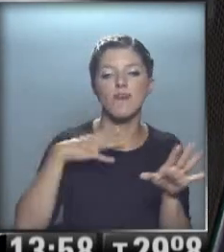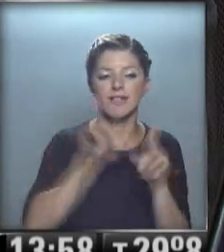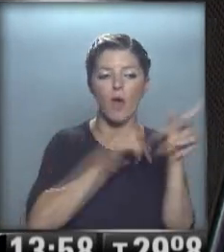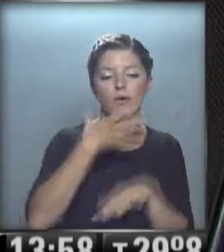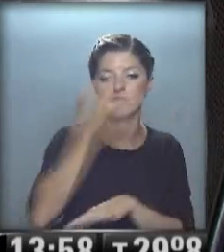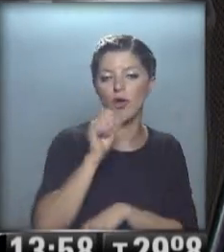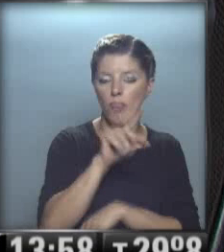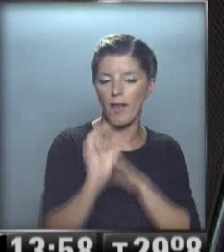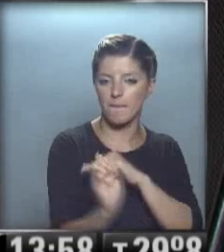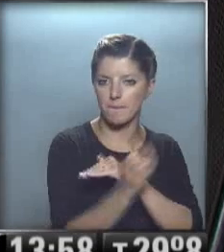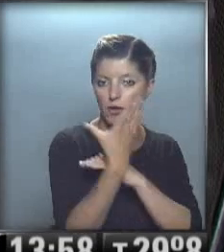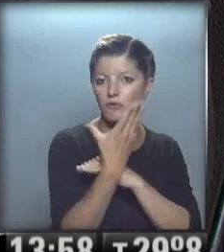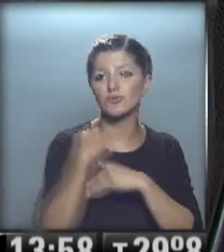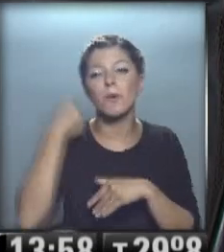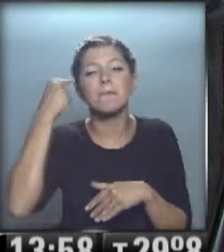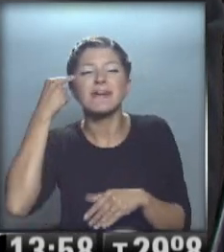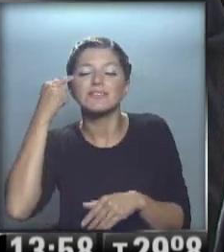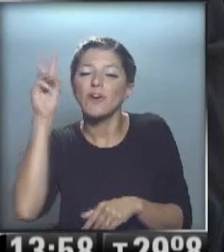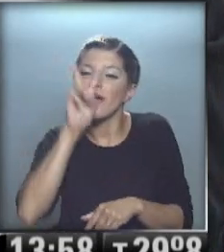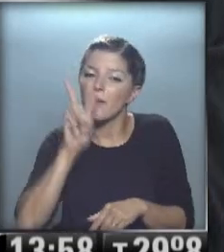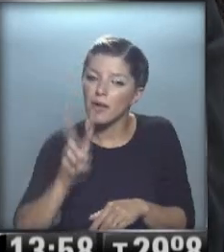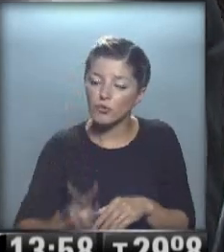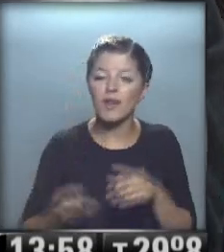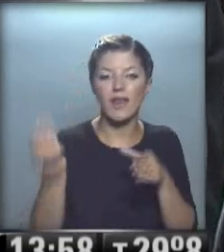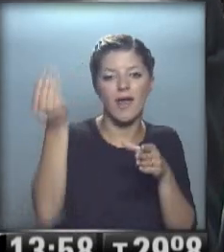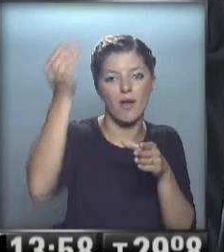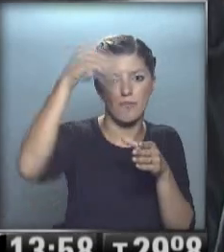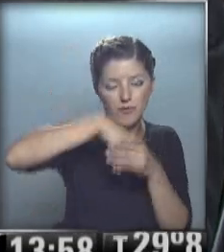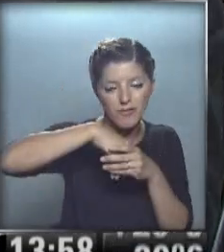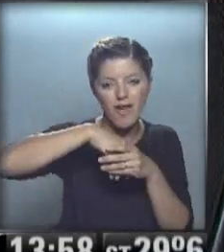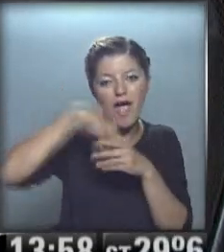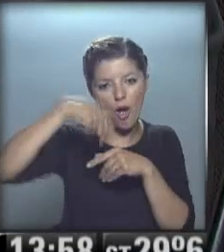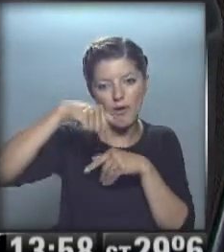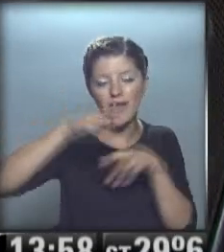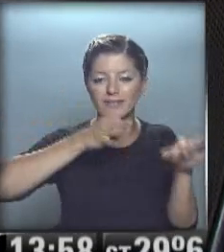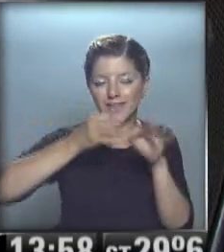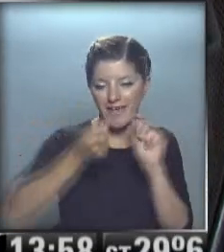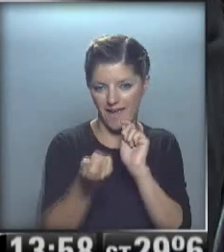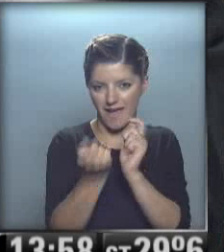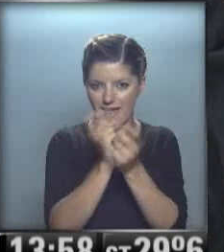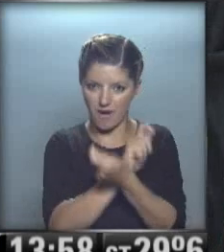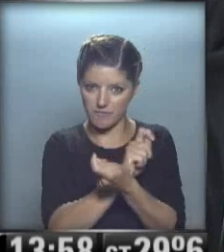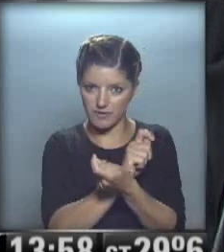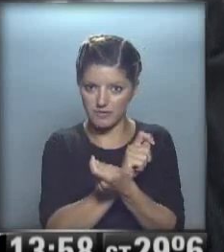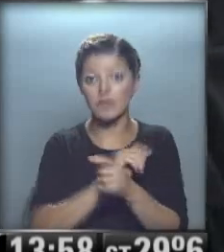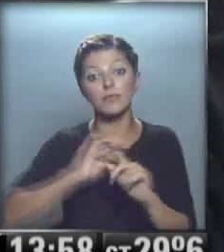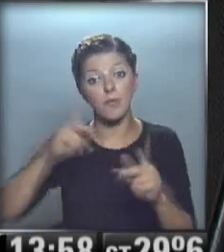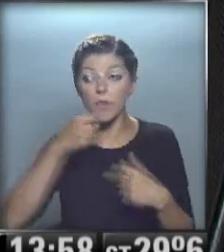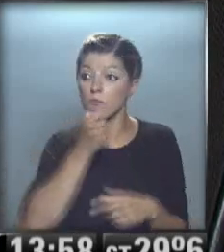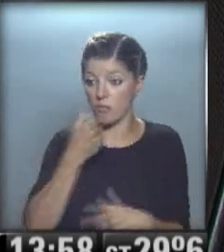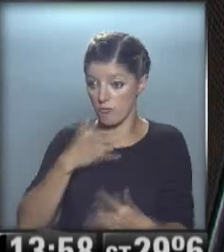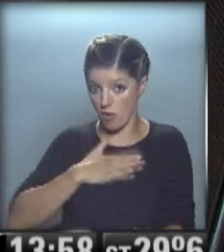bloque. Y me parece que el ingreso de Venezuela va a dar una dinámica diferente a la discusión. Inclusive hasta el propio Paraguay, creo